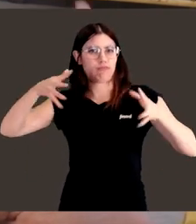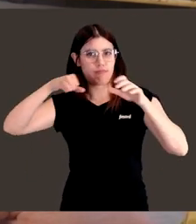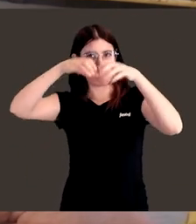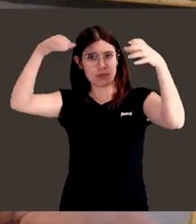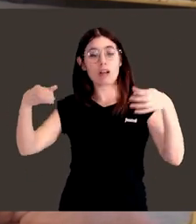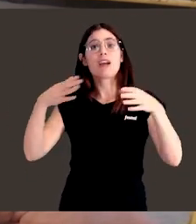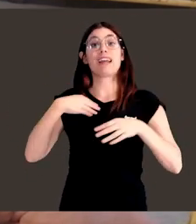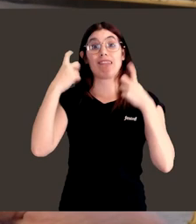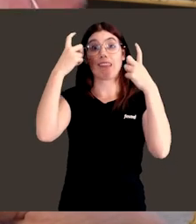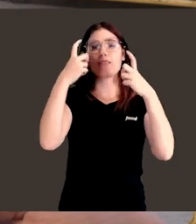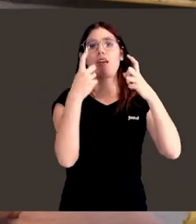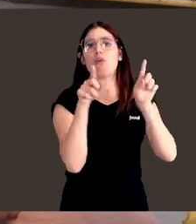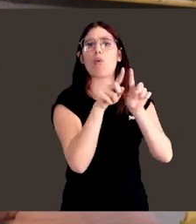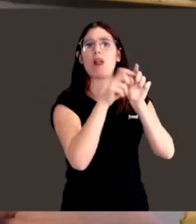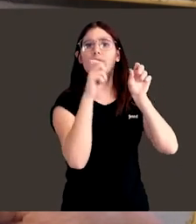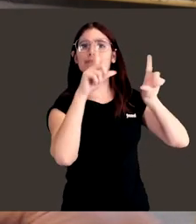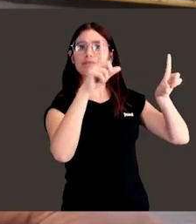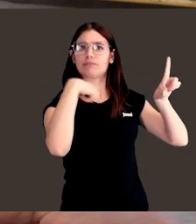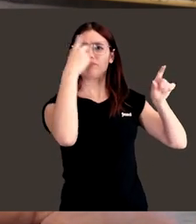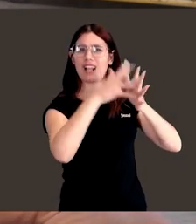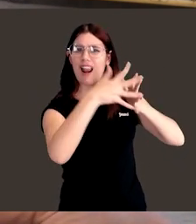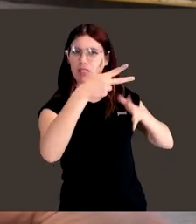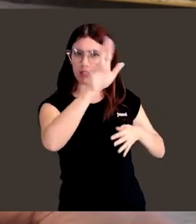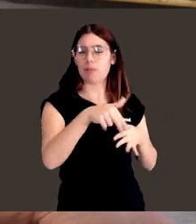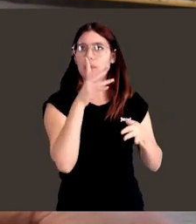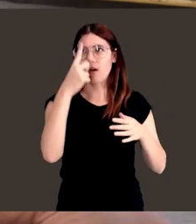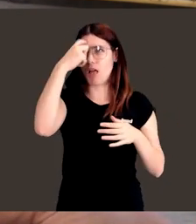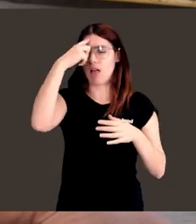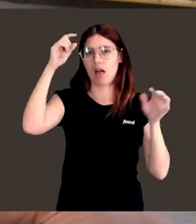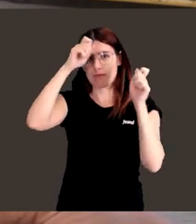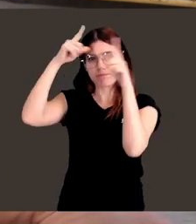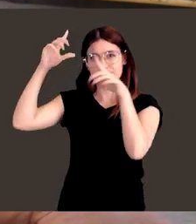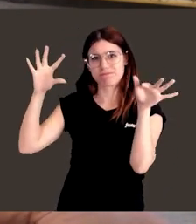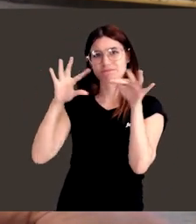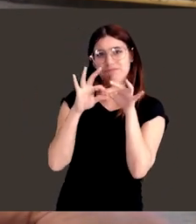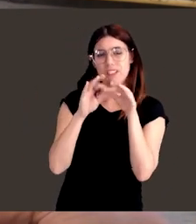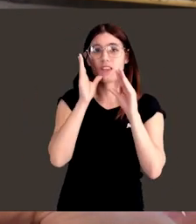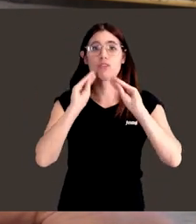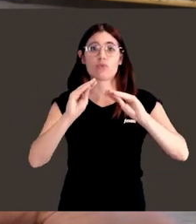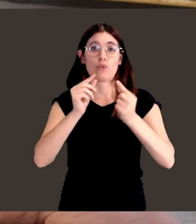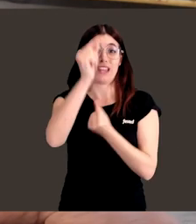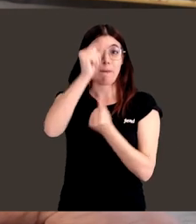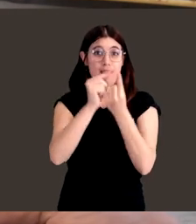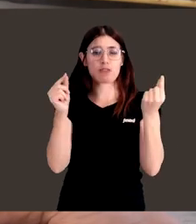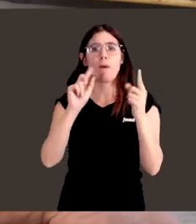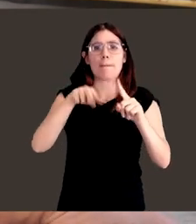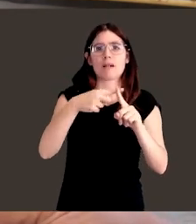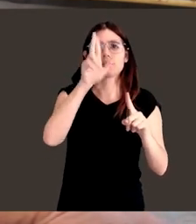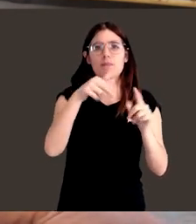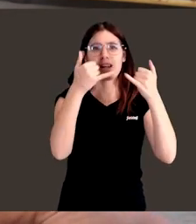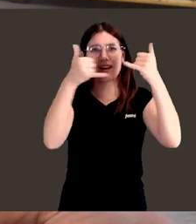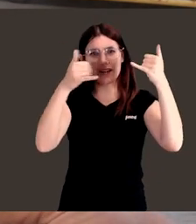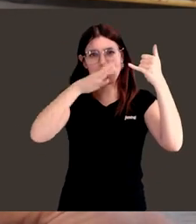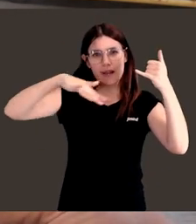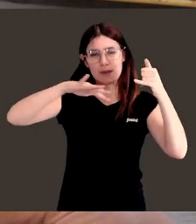querido hacer su retrato en estas dimensiones para que nos recuerde entre ese del tamaño y y las